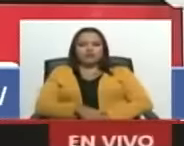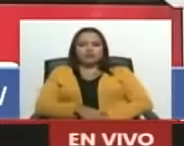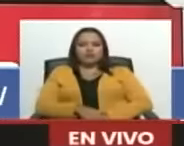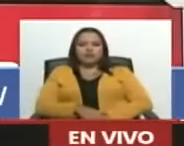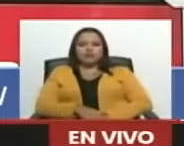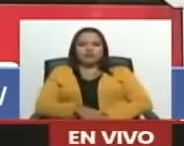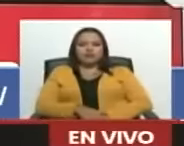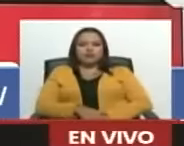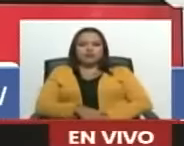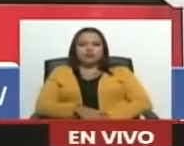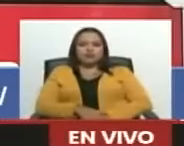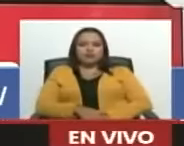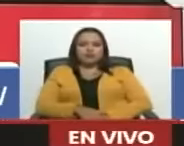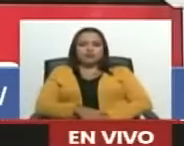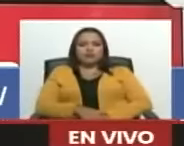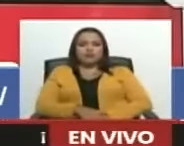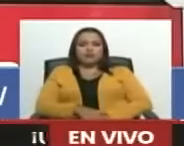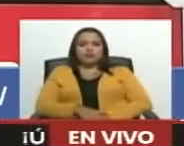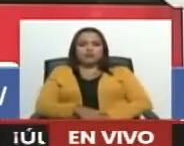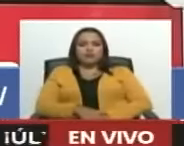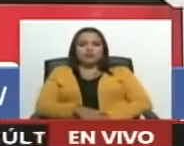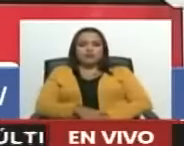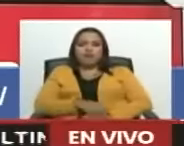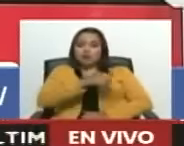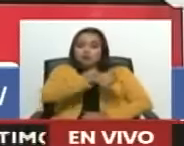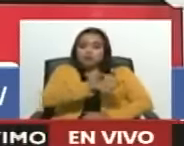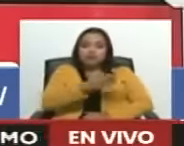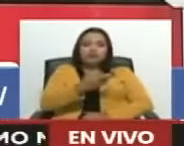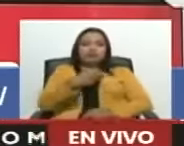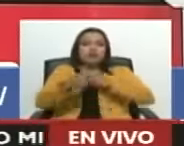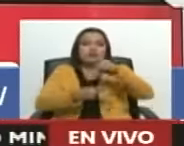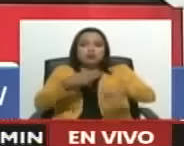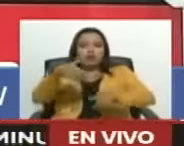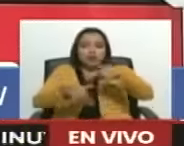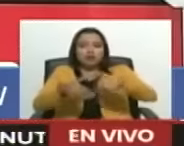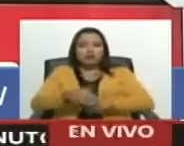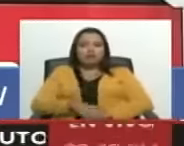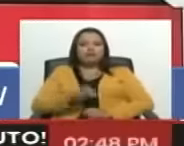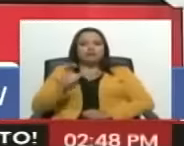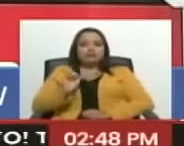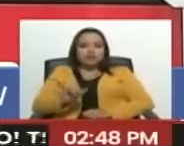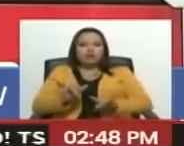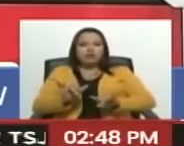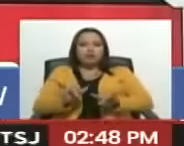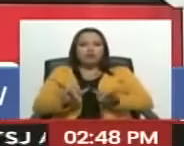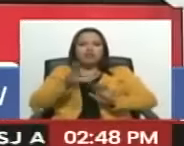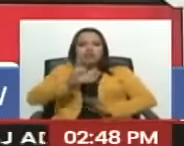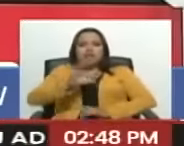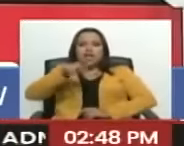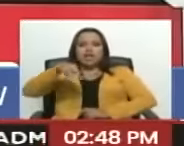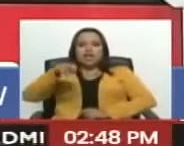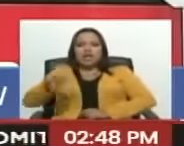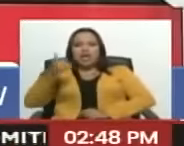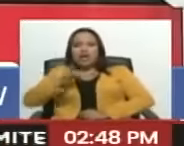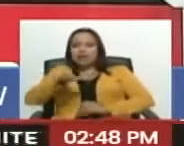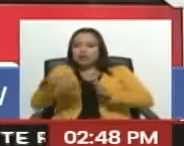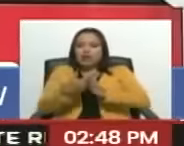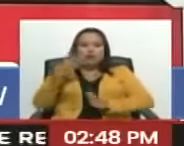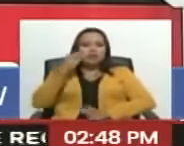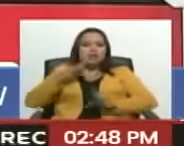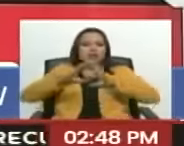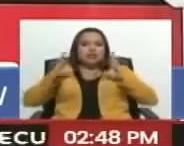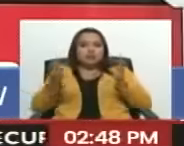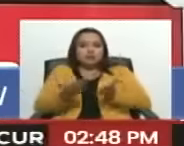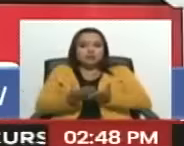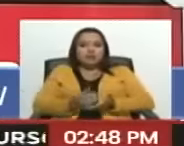una contienda electoral donde el CNE tiene toda la experiencia del mundo, tiene